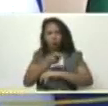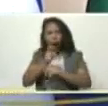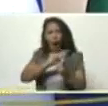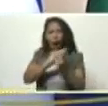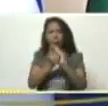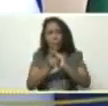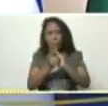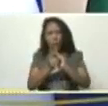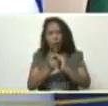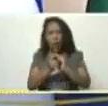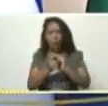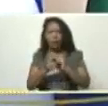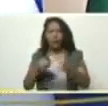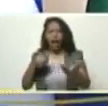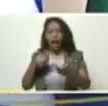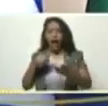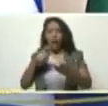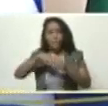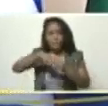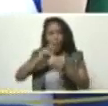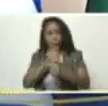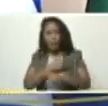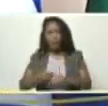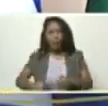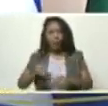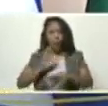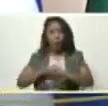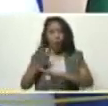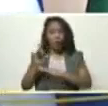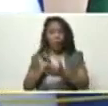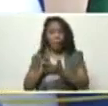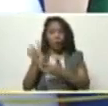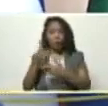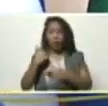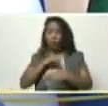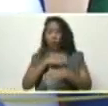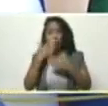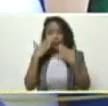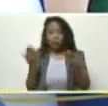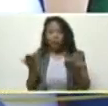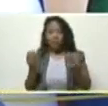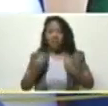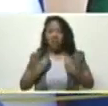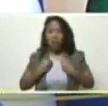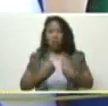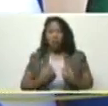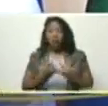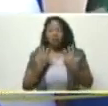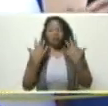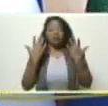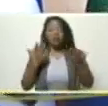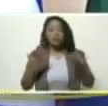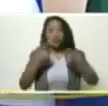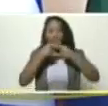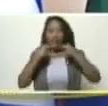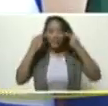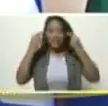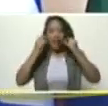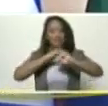de régimen. Por eso se nos sacó del sistema SWIFT. Y aquí estamos, vivos, respirando,